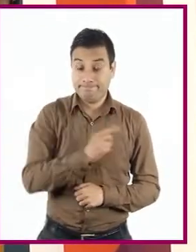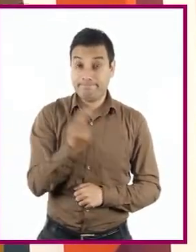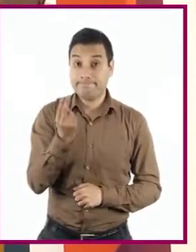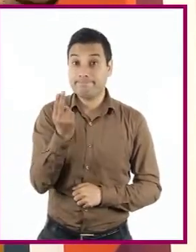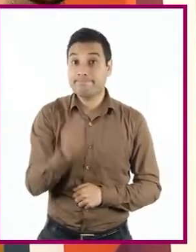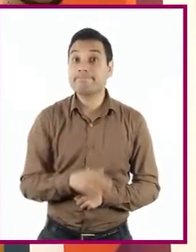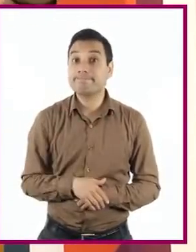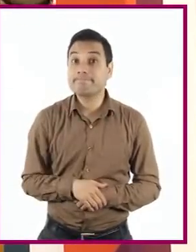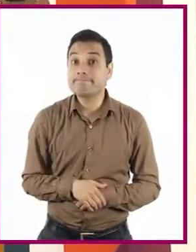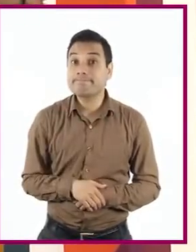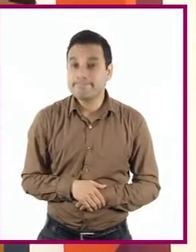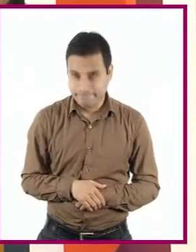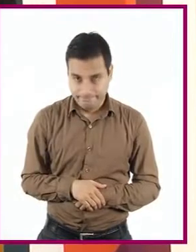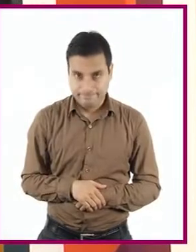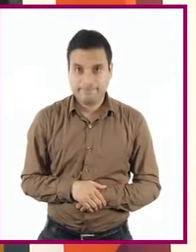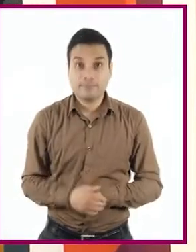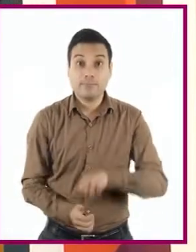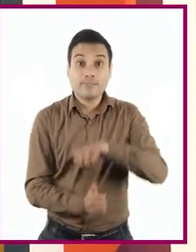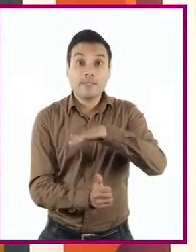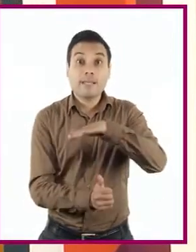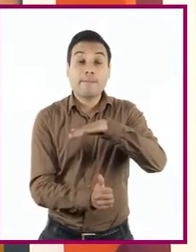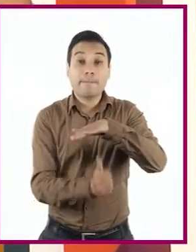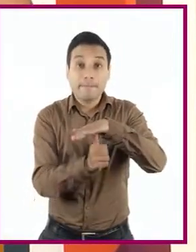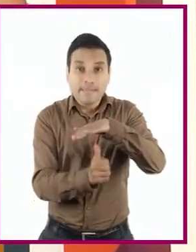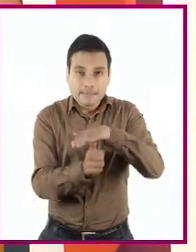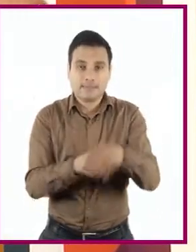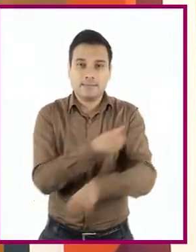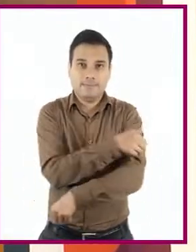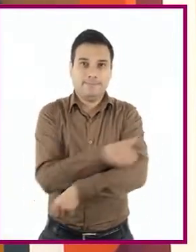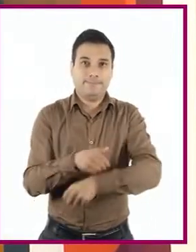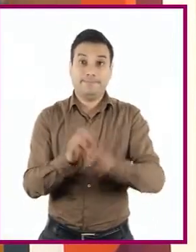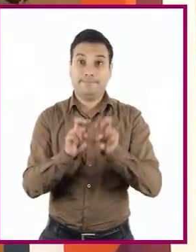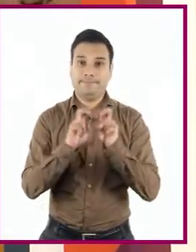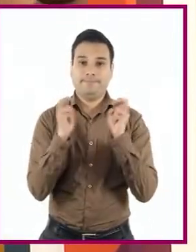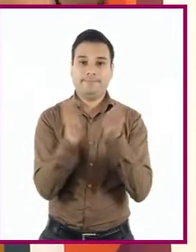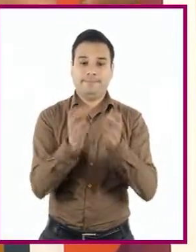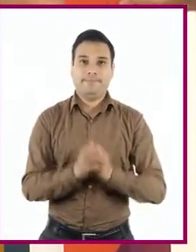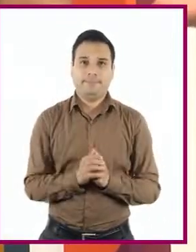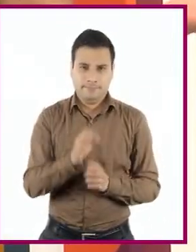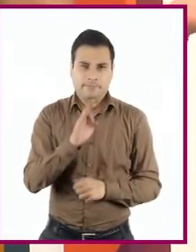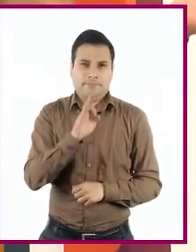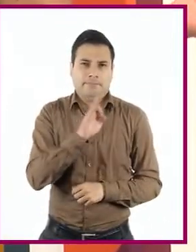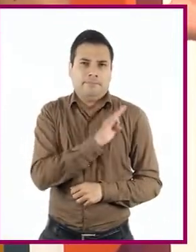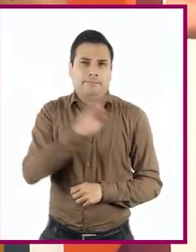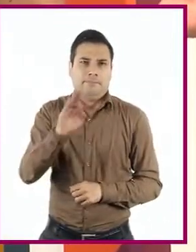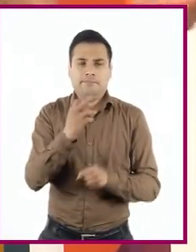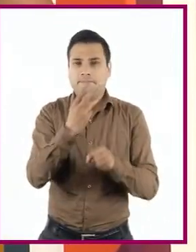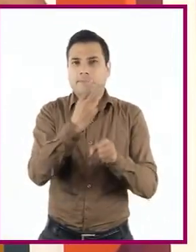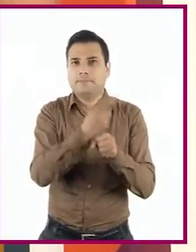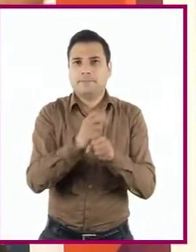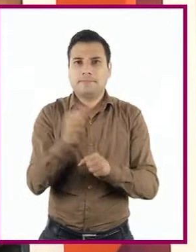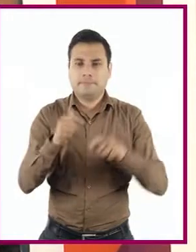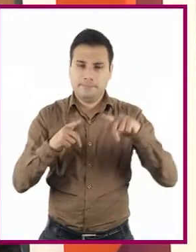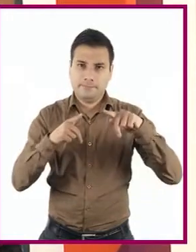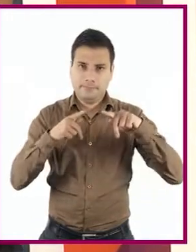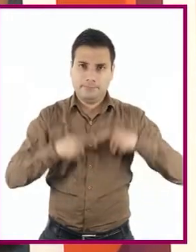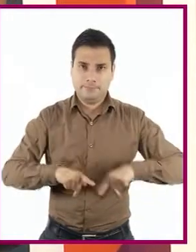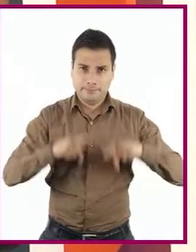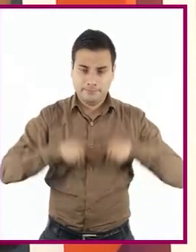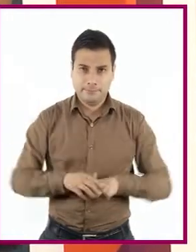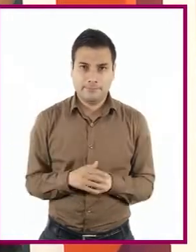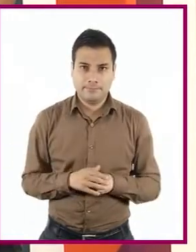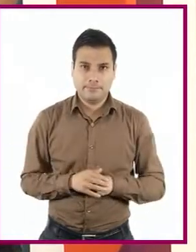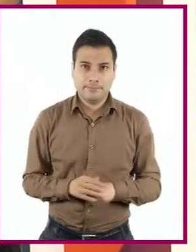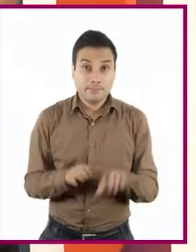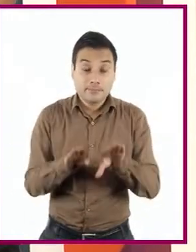mesa de su casa con todas las personas que en ella habiten. Y si quieren invitar a más personas, háganlo a través